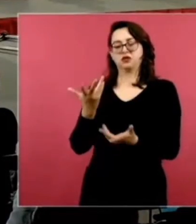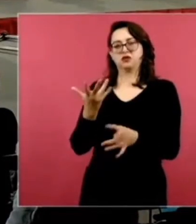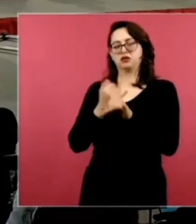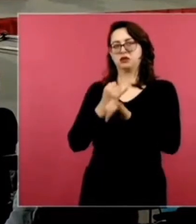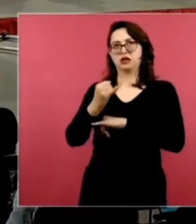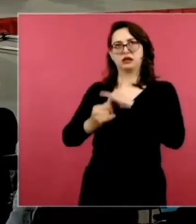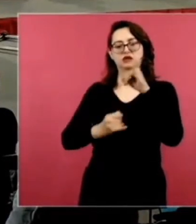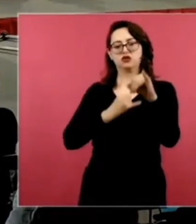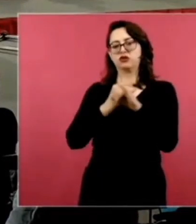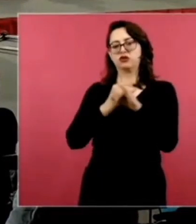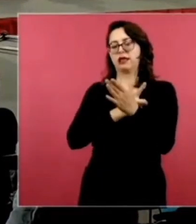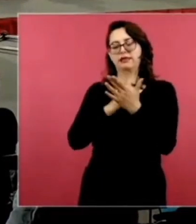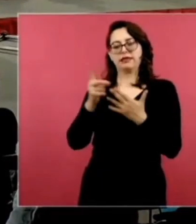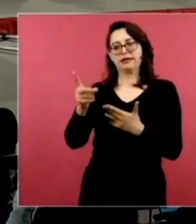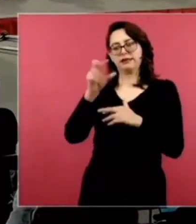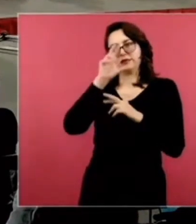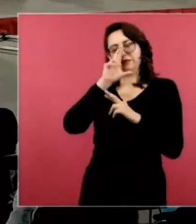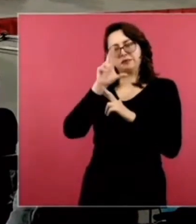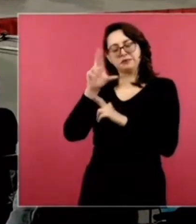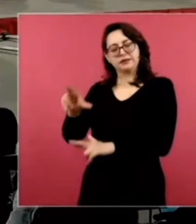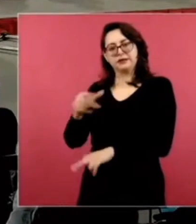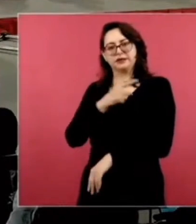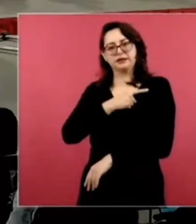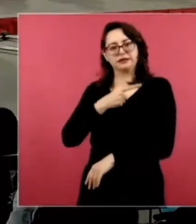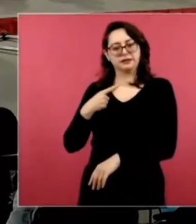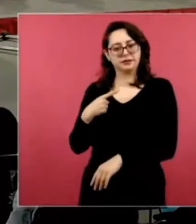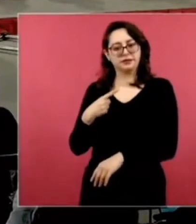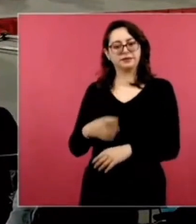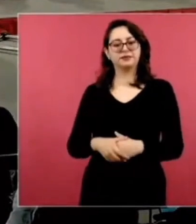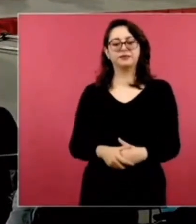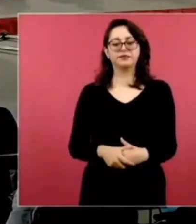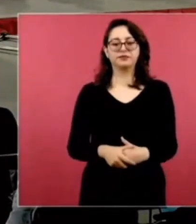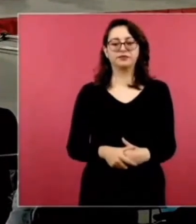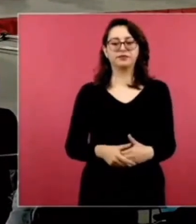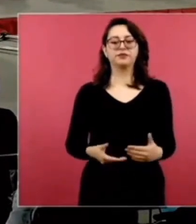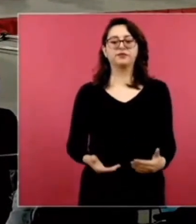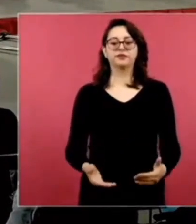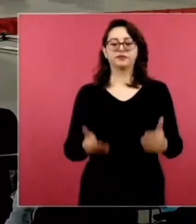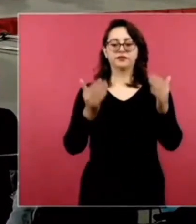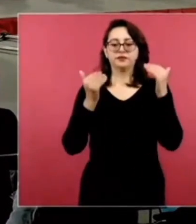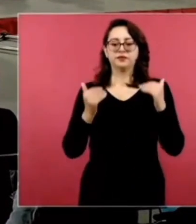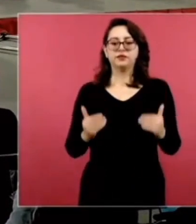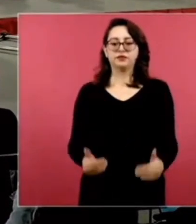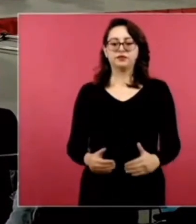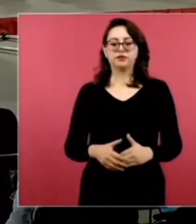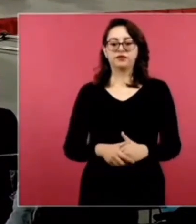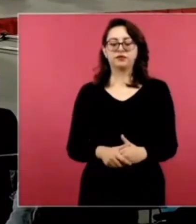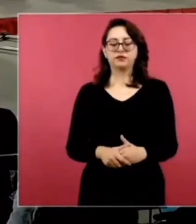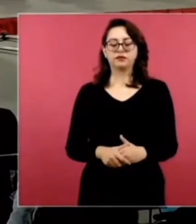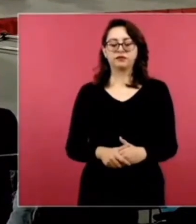tratados internacionales. Adelante. Vemos el caso del secuestro